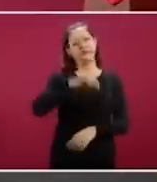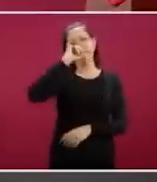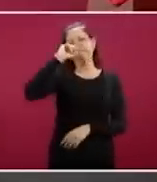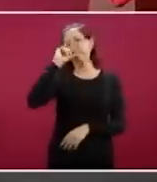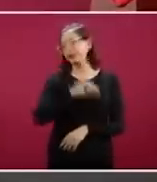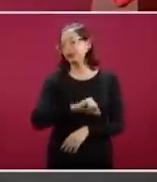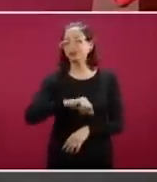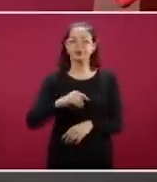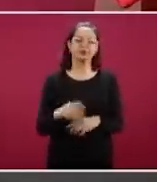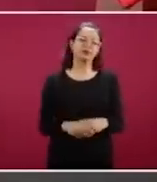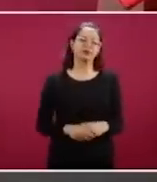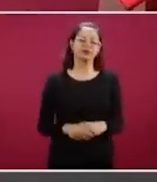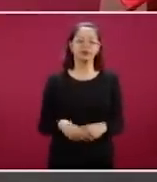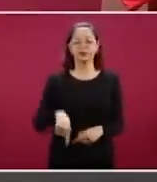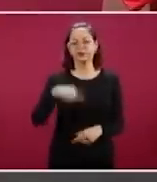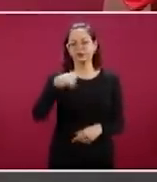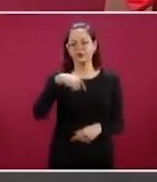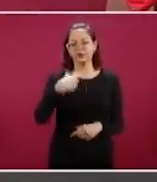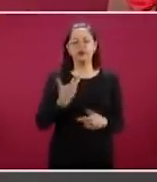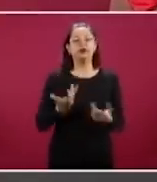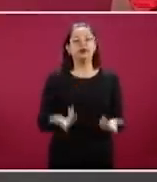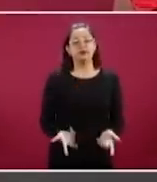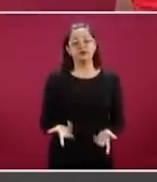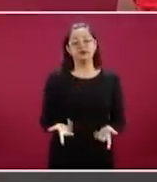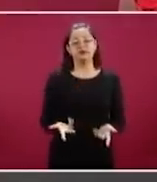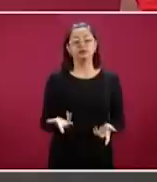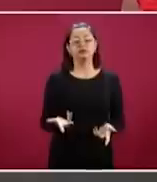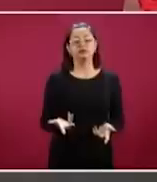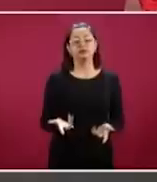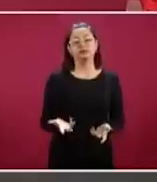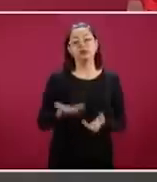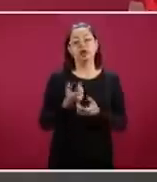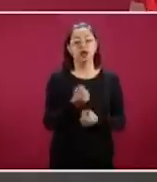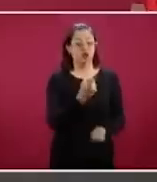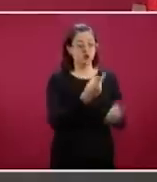Entonces, aunque haya nostalgia